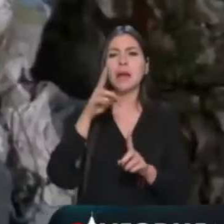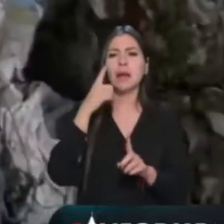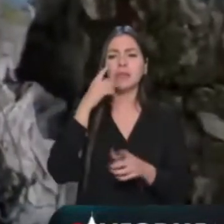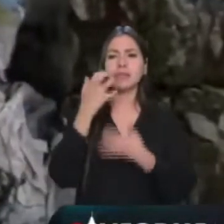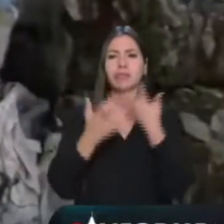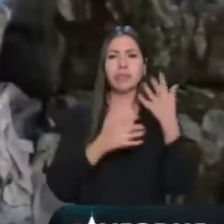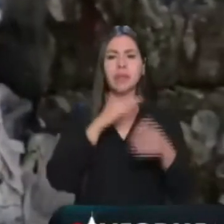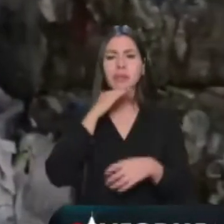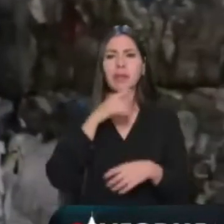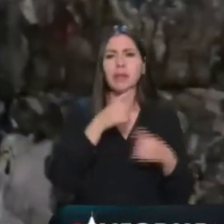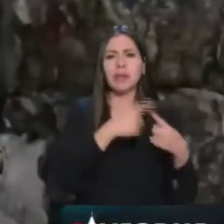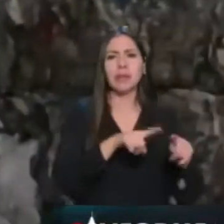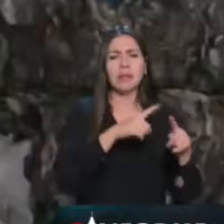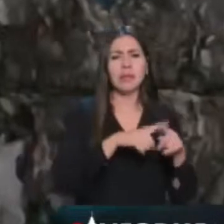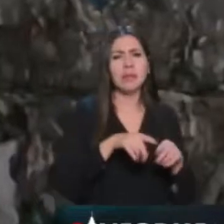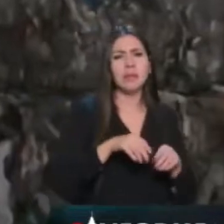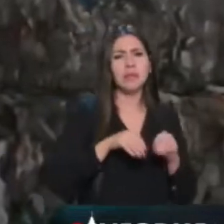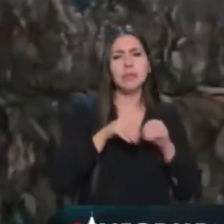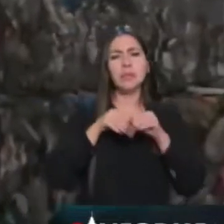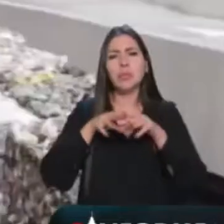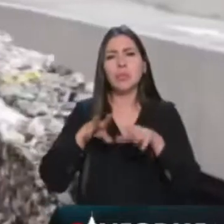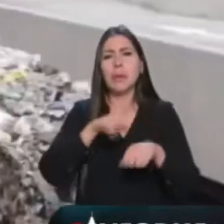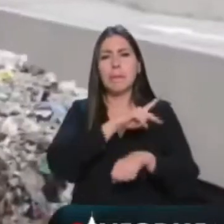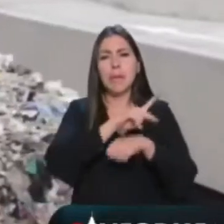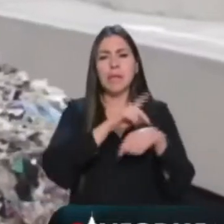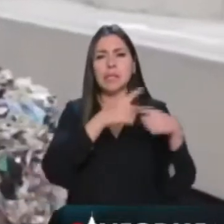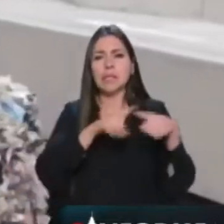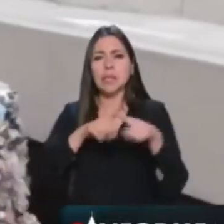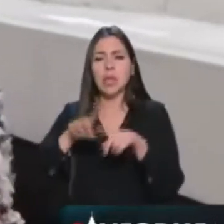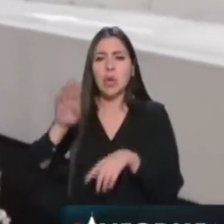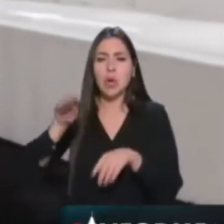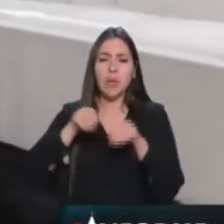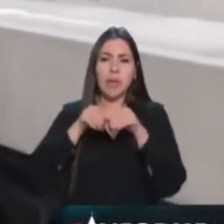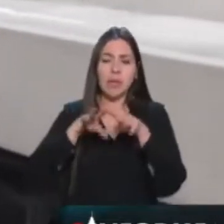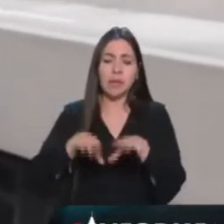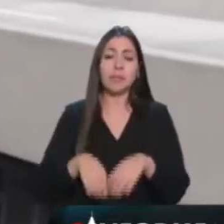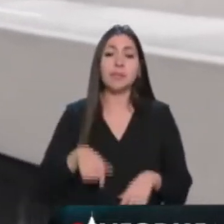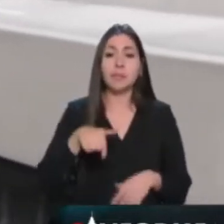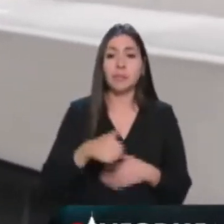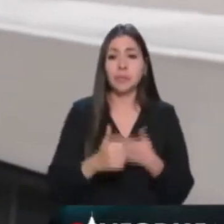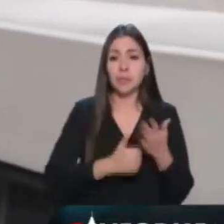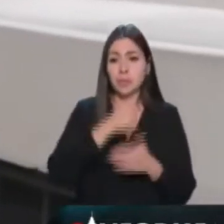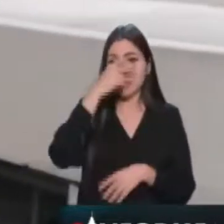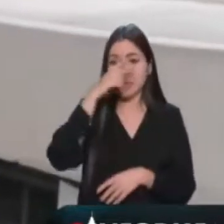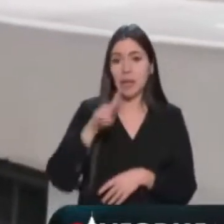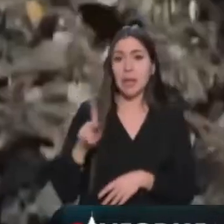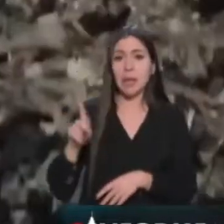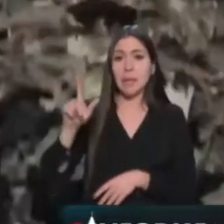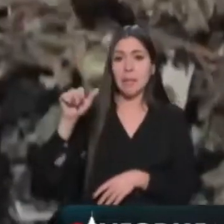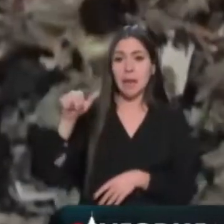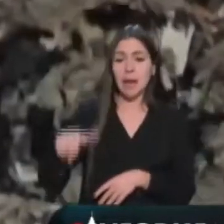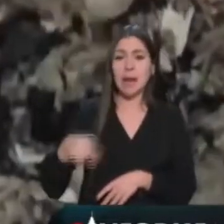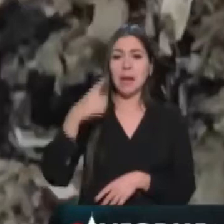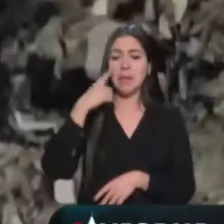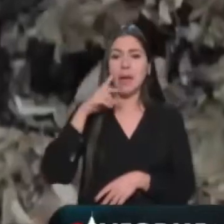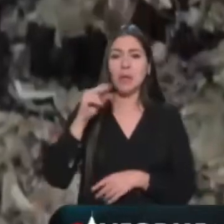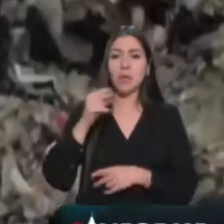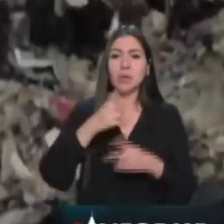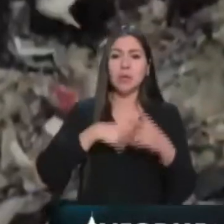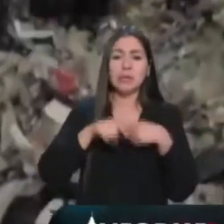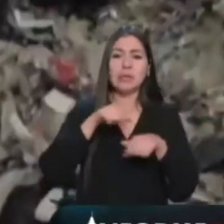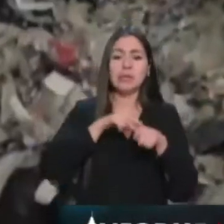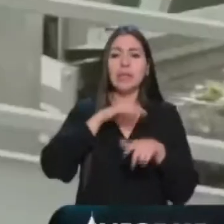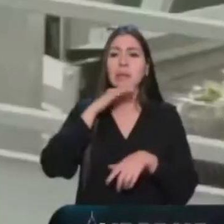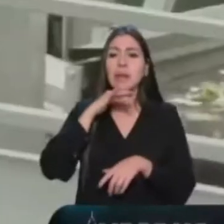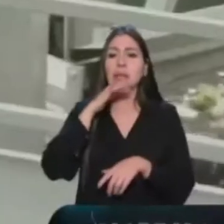se extiende por 90 países del mundo. En la Ciudad de México, la estrategia para evitar la amenaza de los desechos plásticos